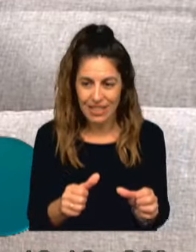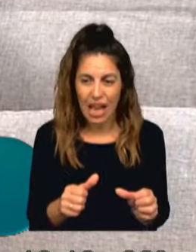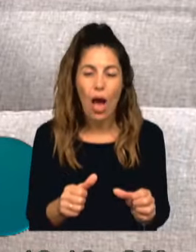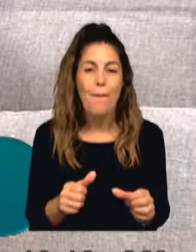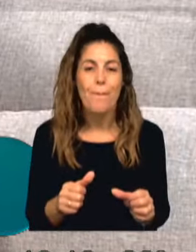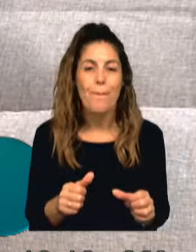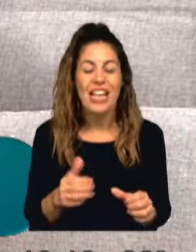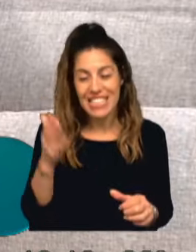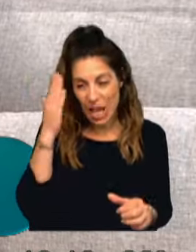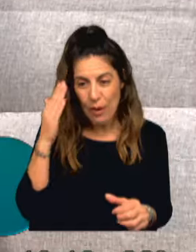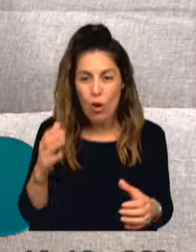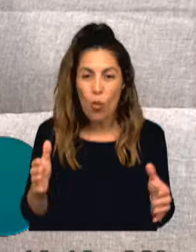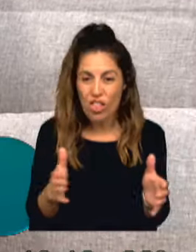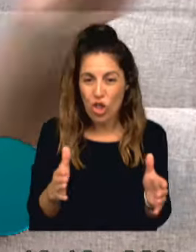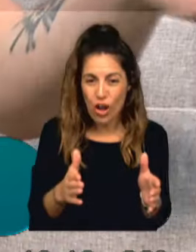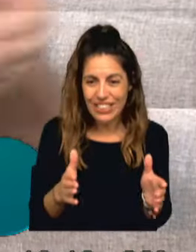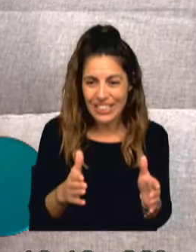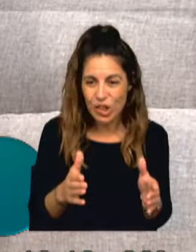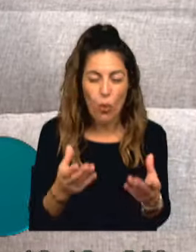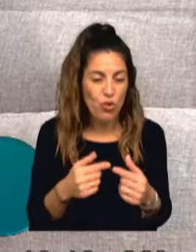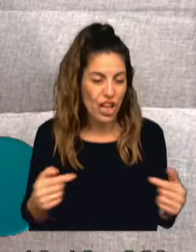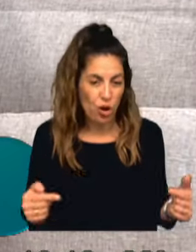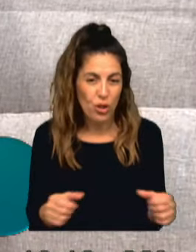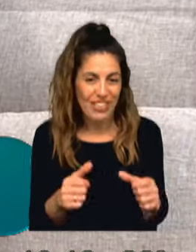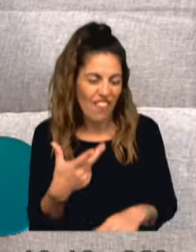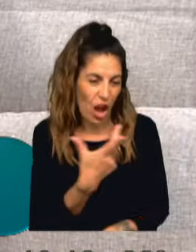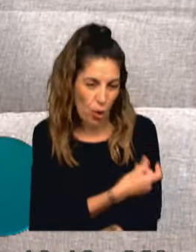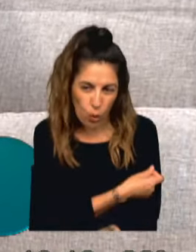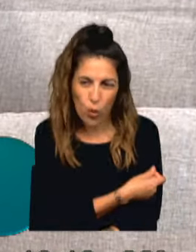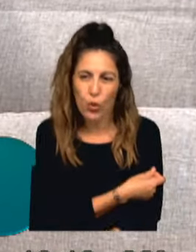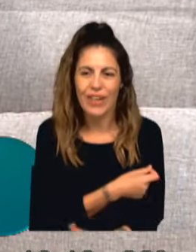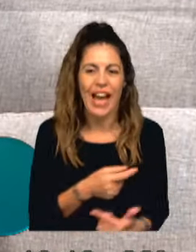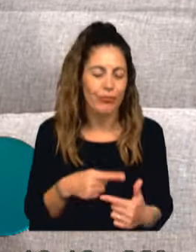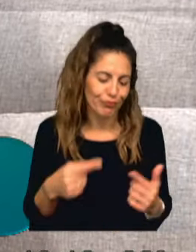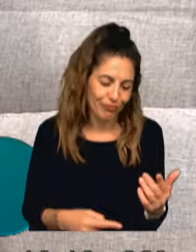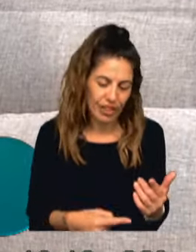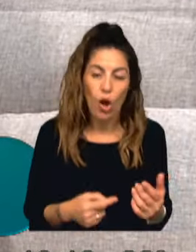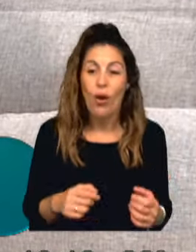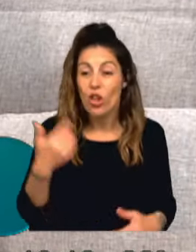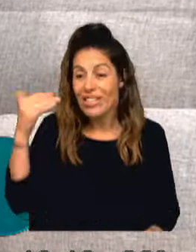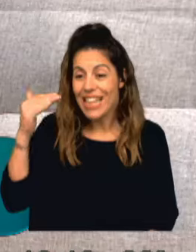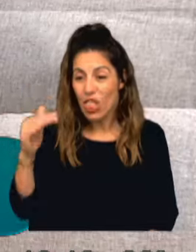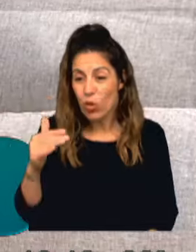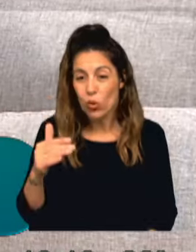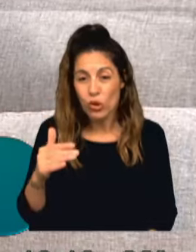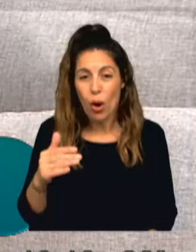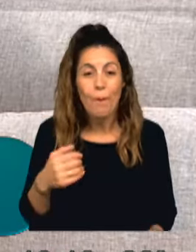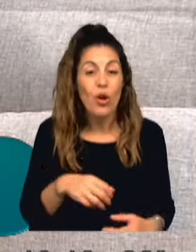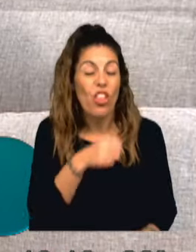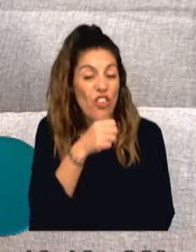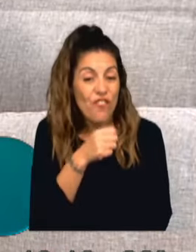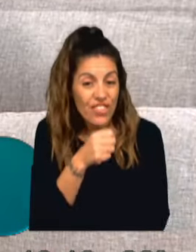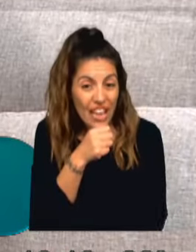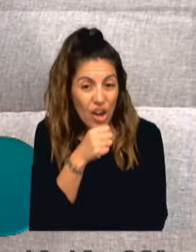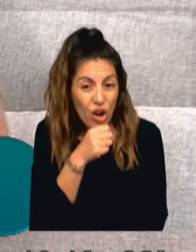lo menos es que cuando es cachorro Hay un montón de cosas para hacer hemos hablado de vacuna etcétera etcétera cuando es adulto Hay un pero cuando cuando